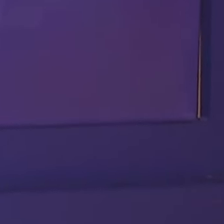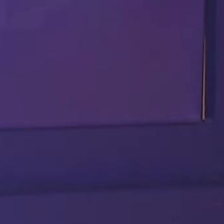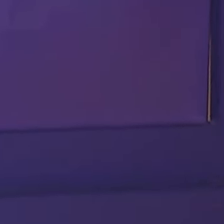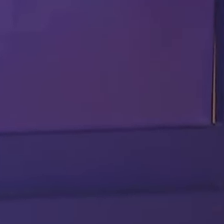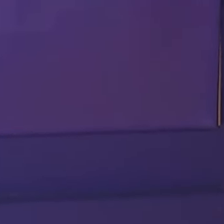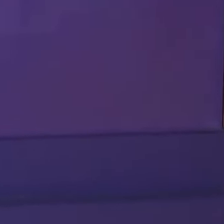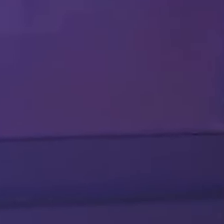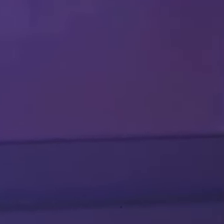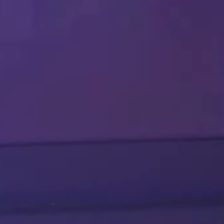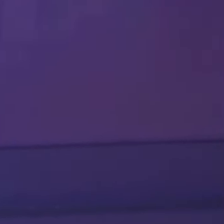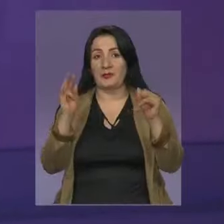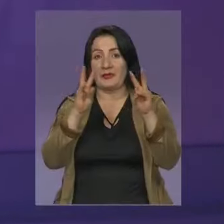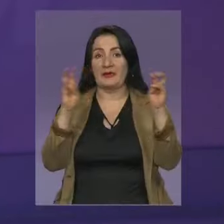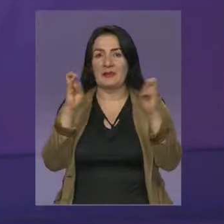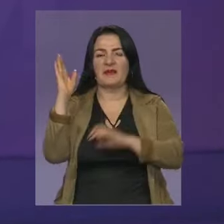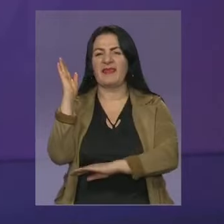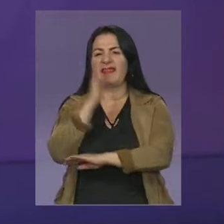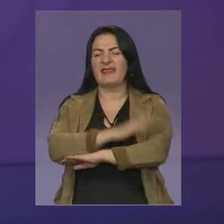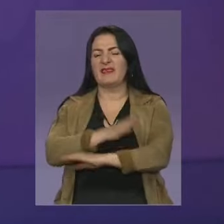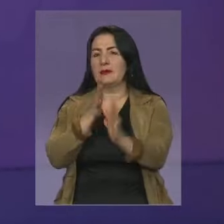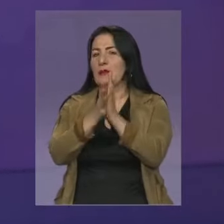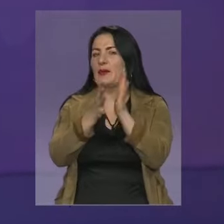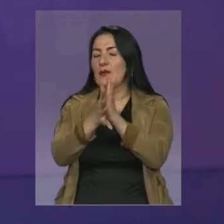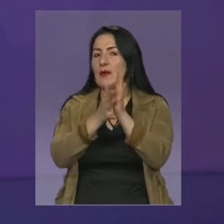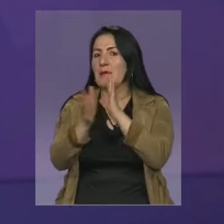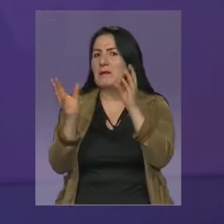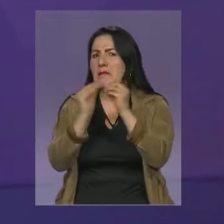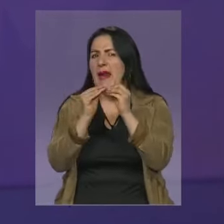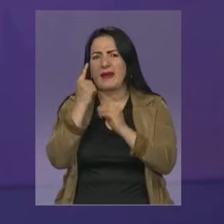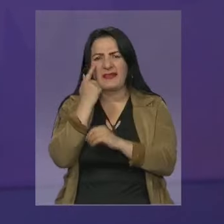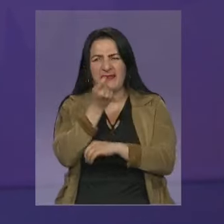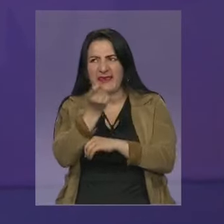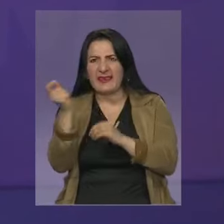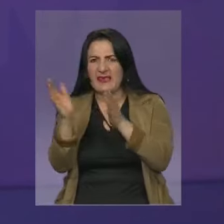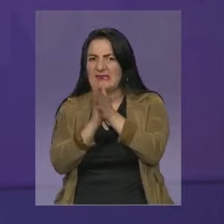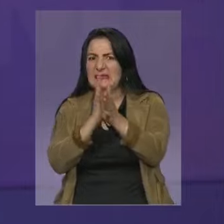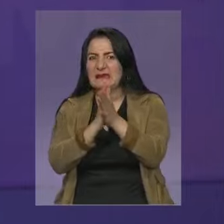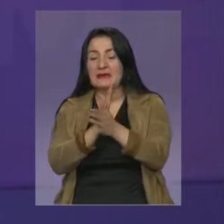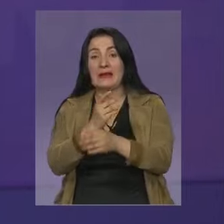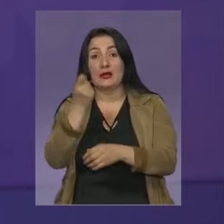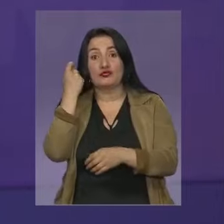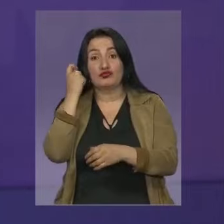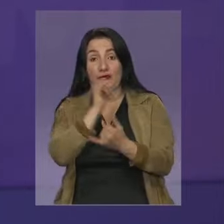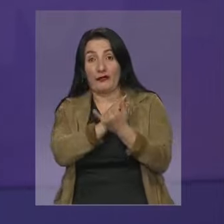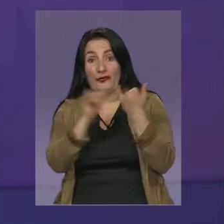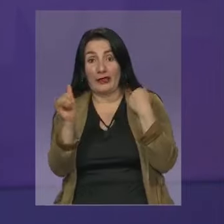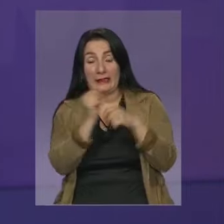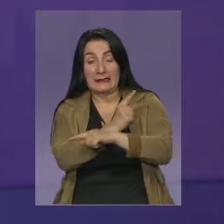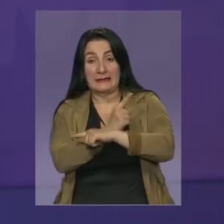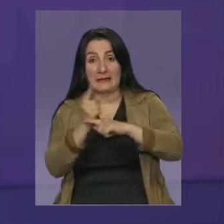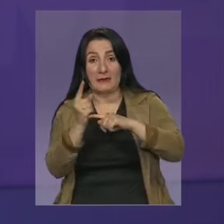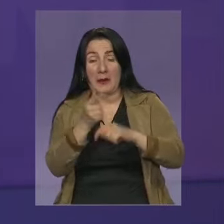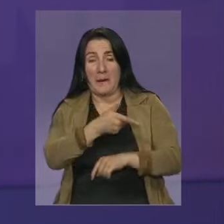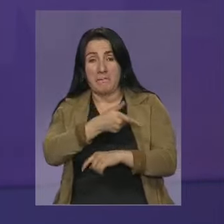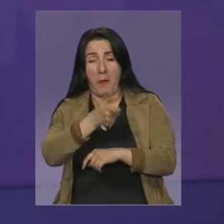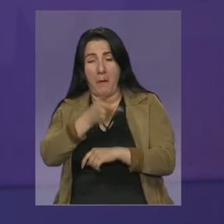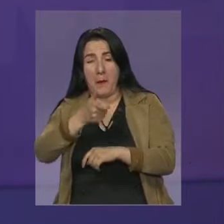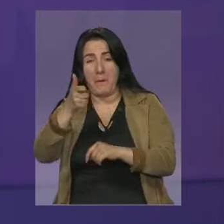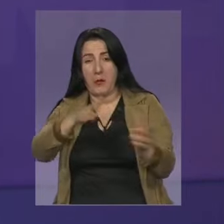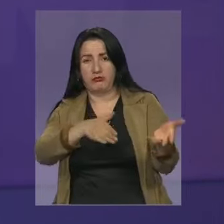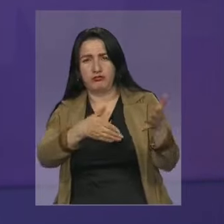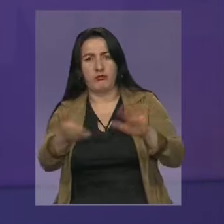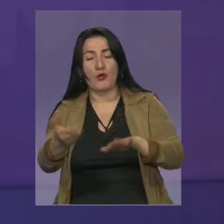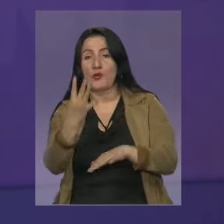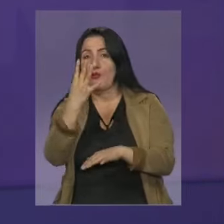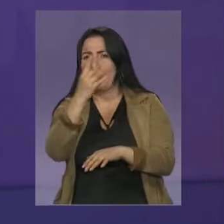Momento para nuestro tema del día, porque obtuvimos más detalles sobre la masacre que se registró el fin de semana en la localidad Usme. Vamos como